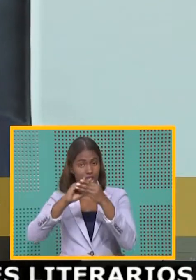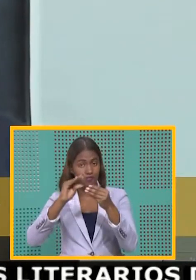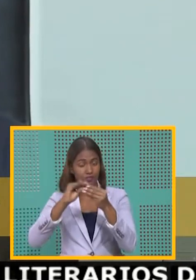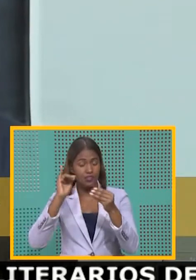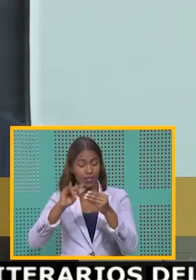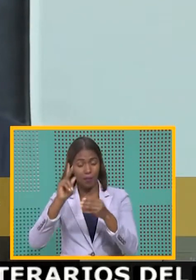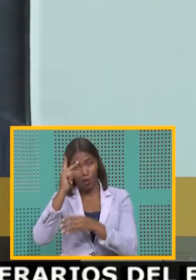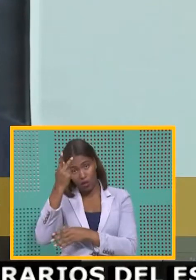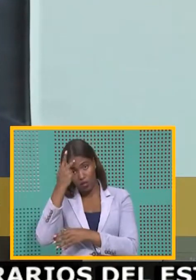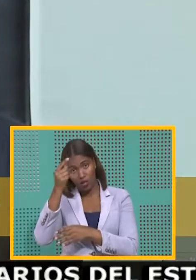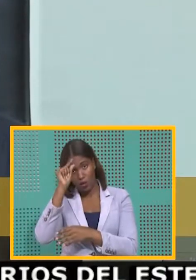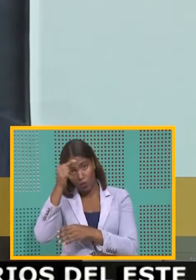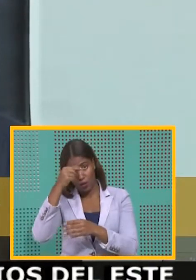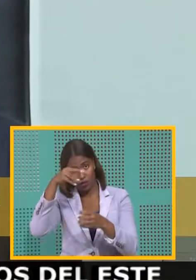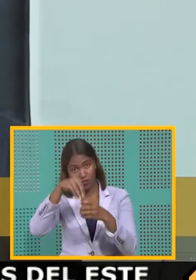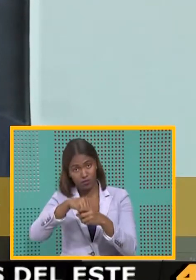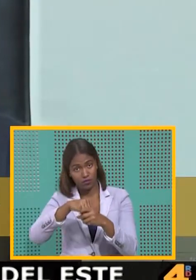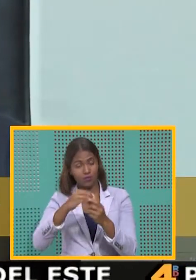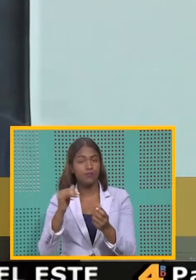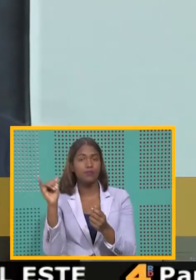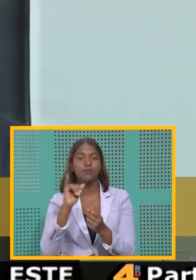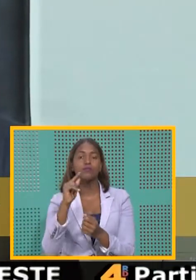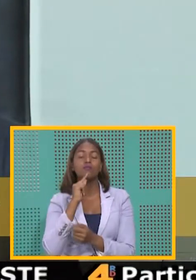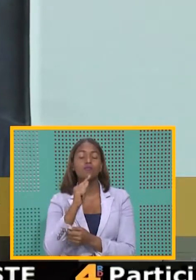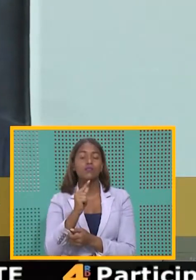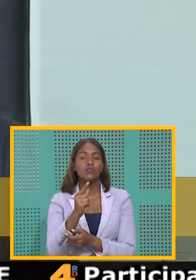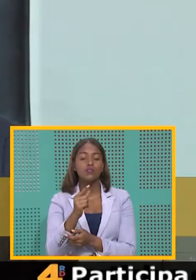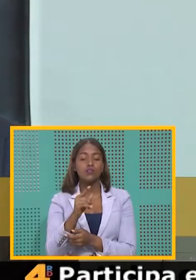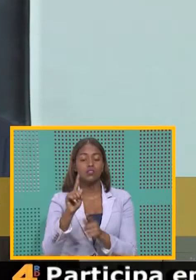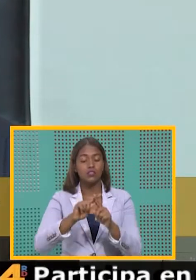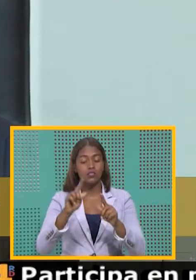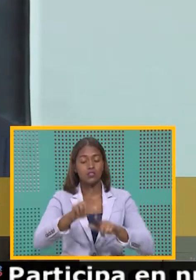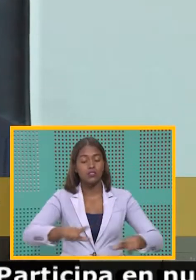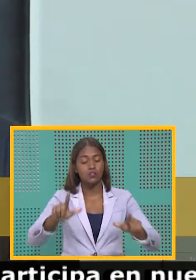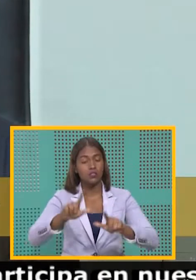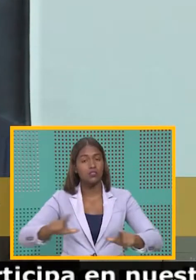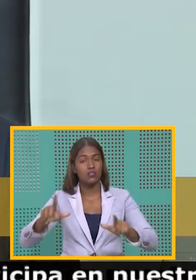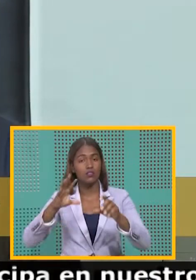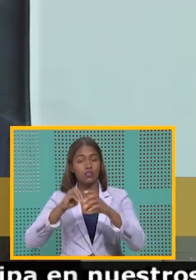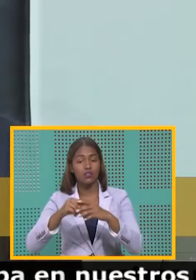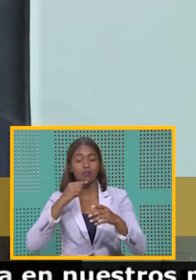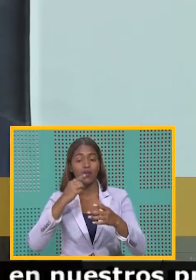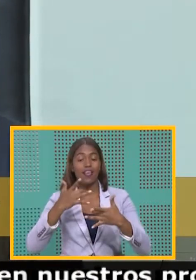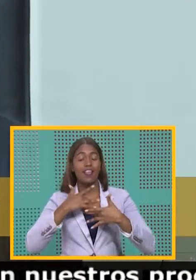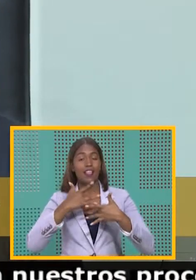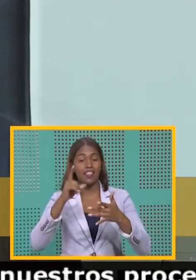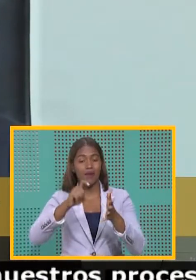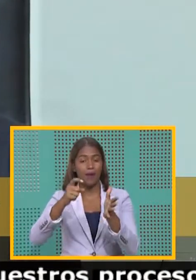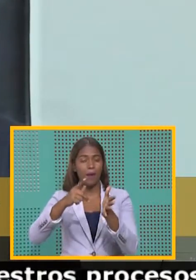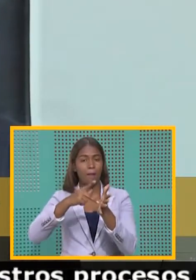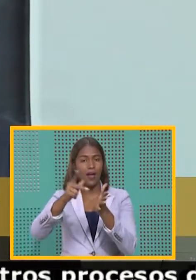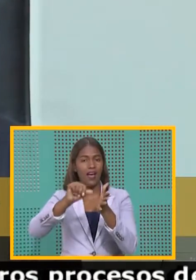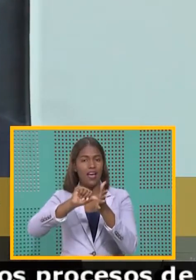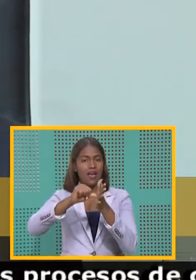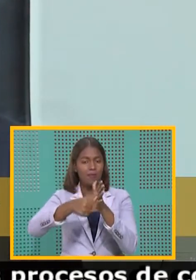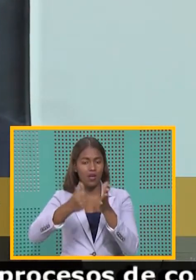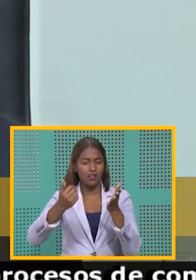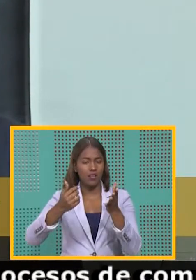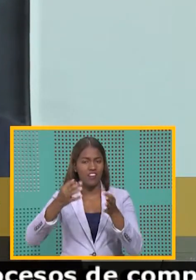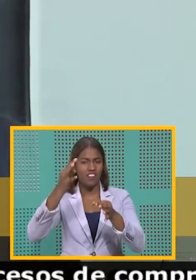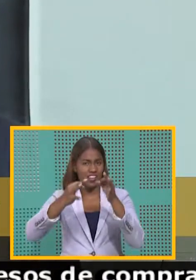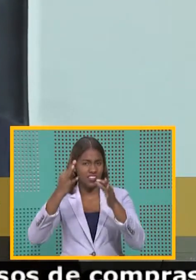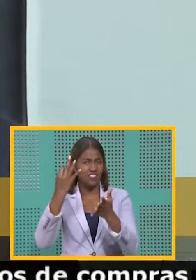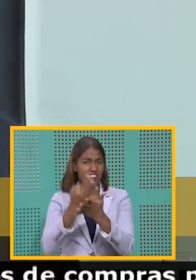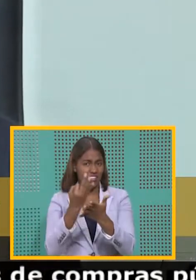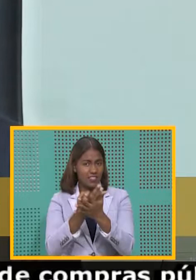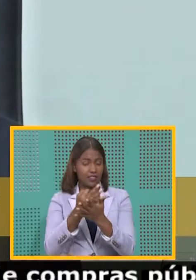del gobierno de que el sector agropecuario no es un sector de interés fiscal del gobierno, que